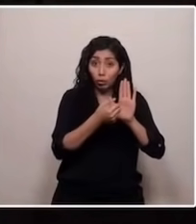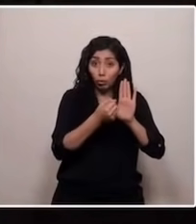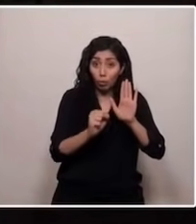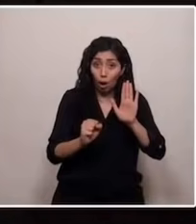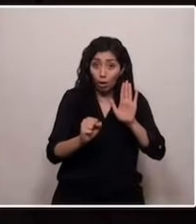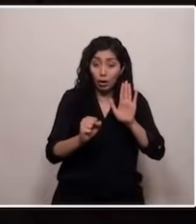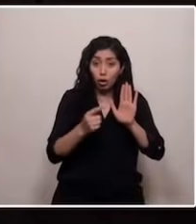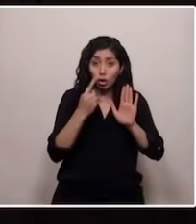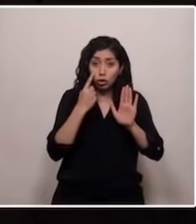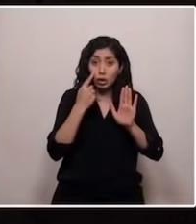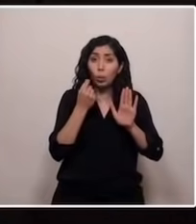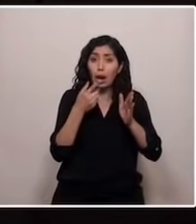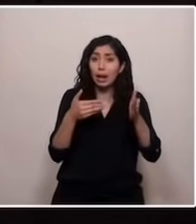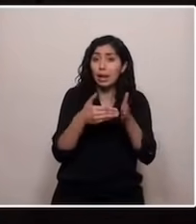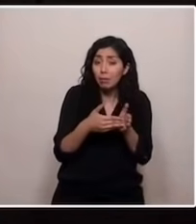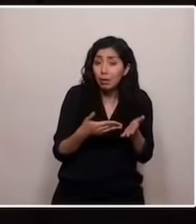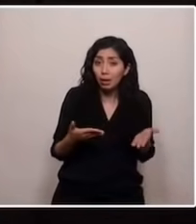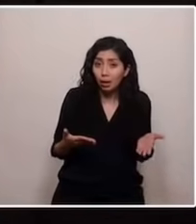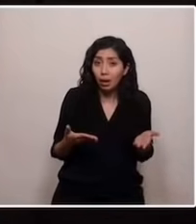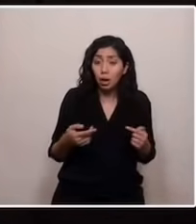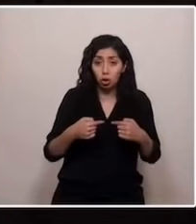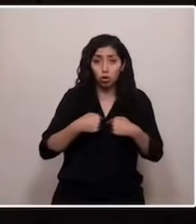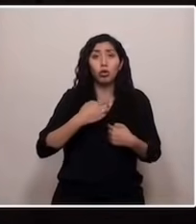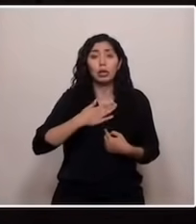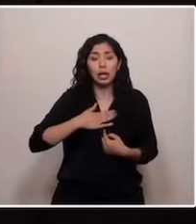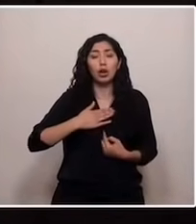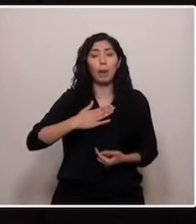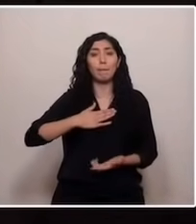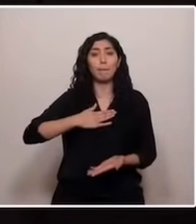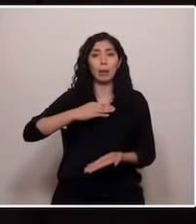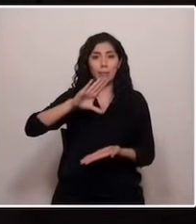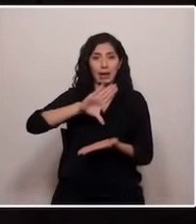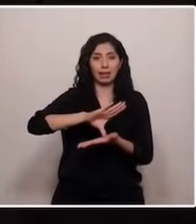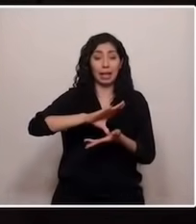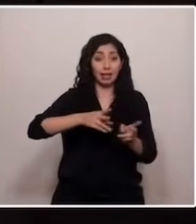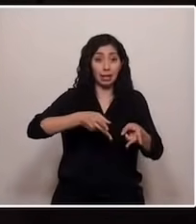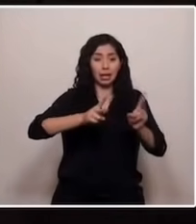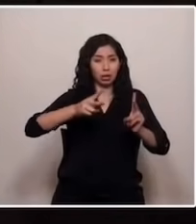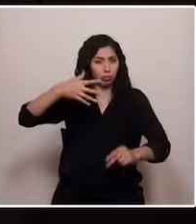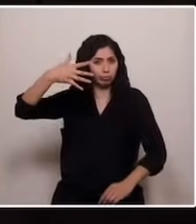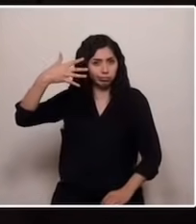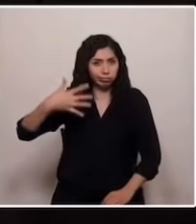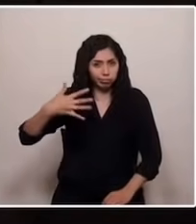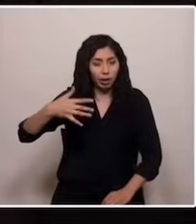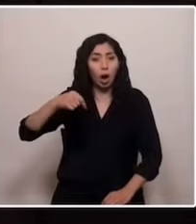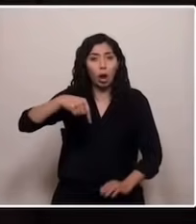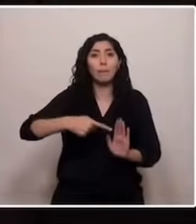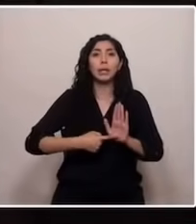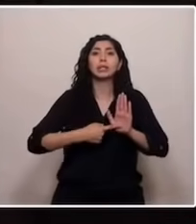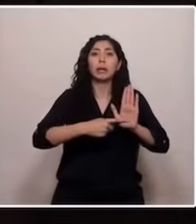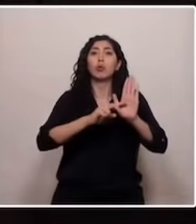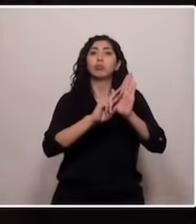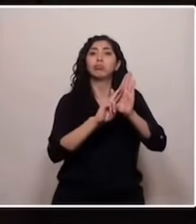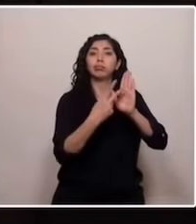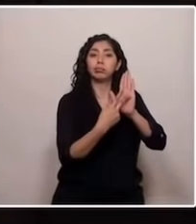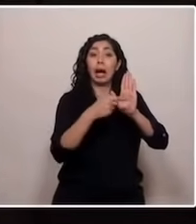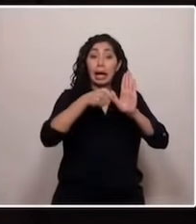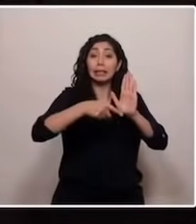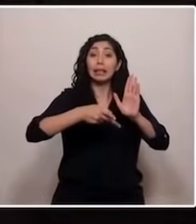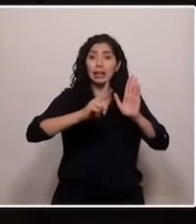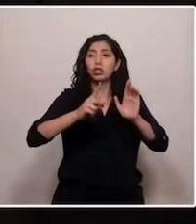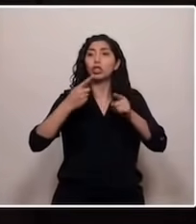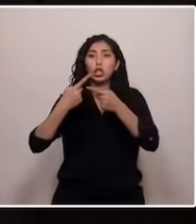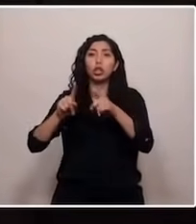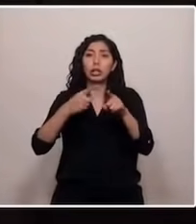del suyo por mi parte porque quiero a mi país y porque son derechos fundamentales es que presentaremos la indicación para reponer este y otros derechos y